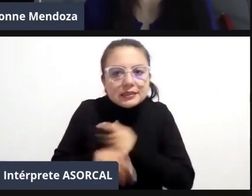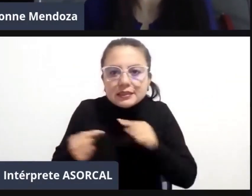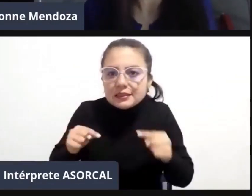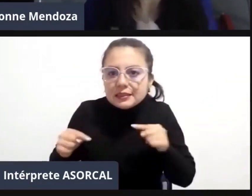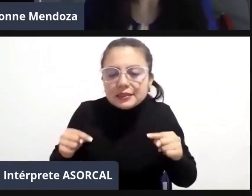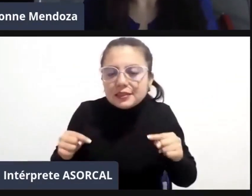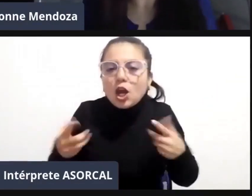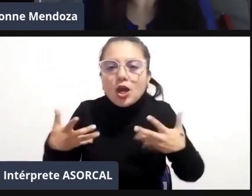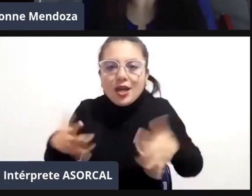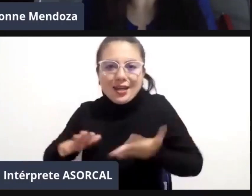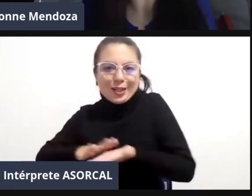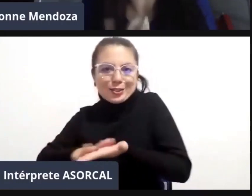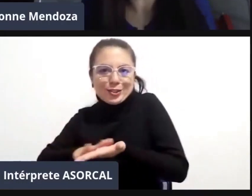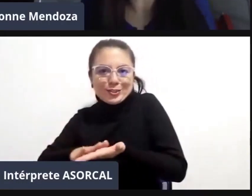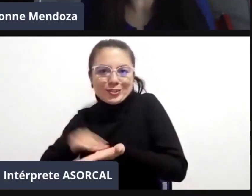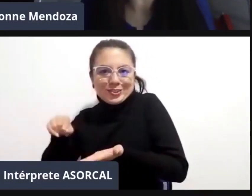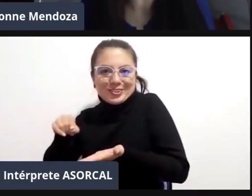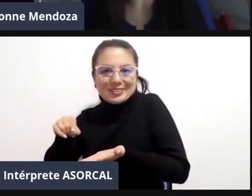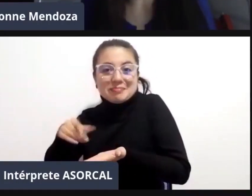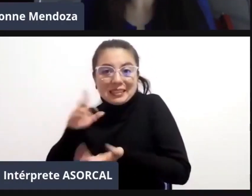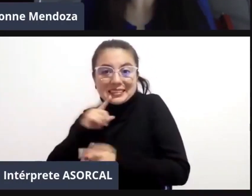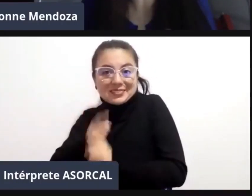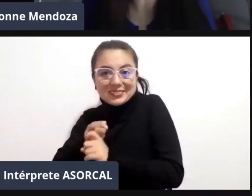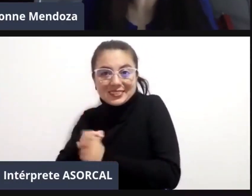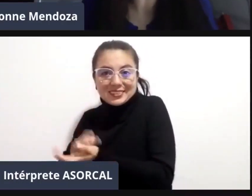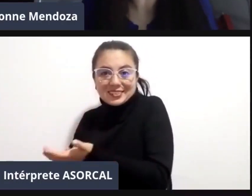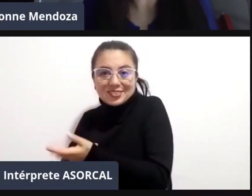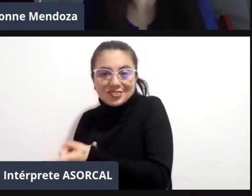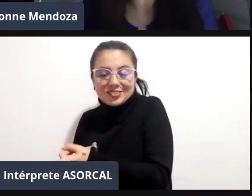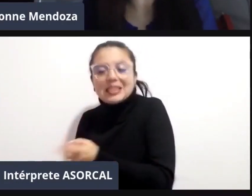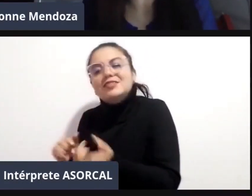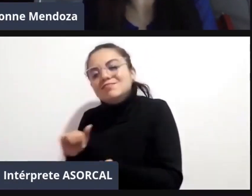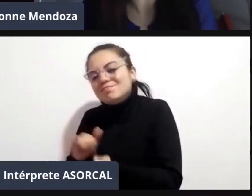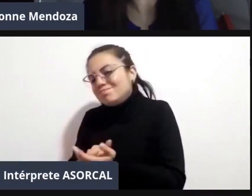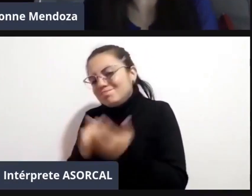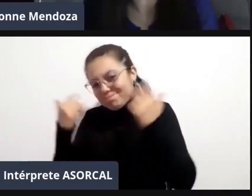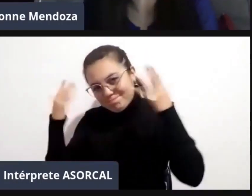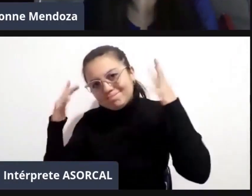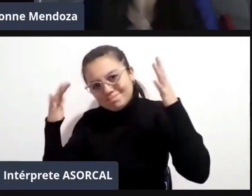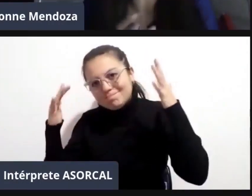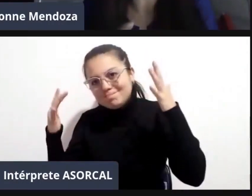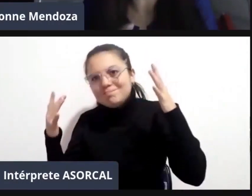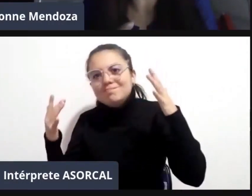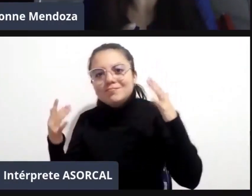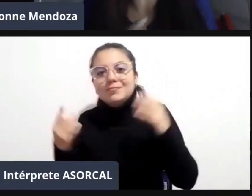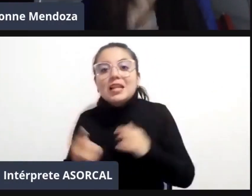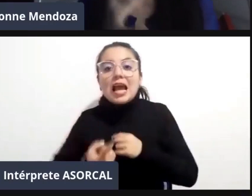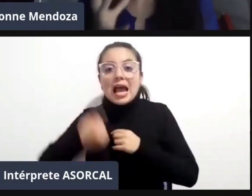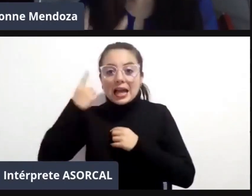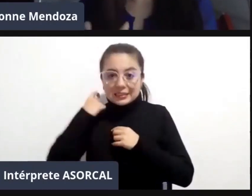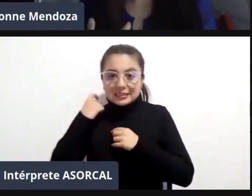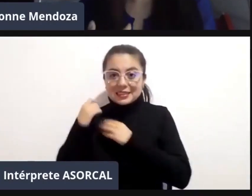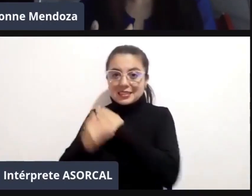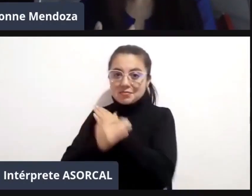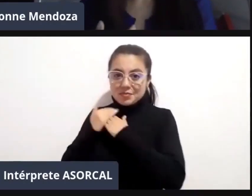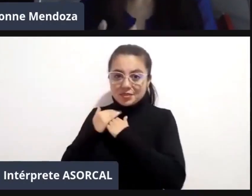solución al conflicto. Entonces celebro mucho estas dos invitaciones que hemos tenido el día de ayer de pensarnos la paz como